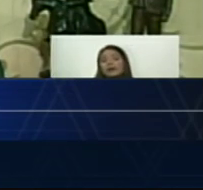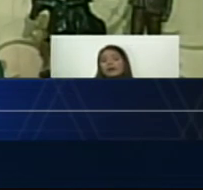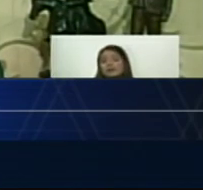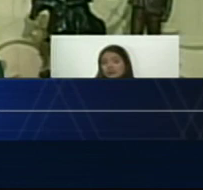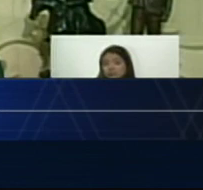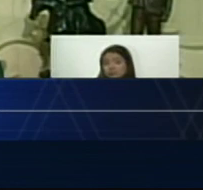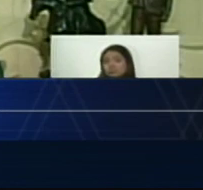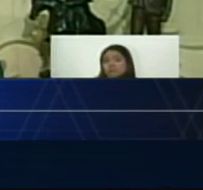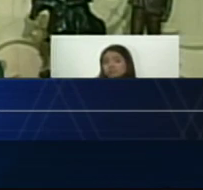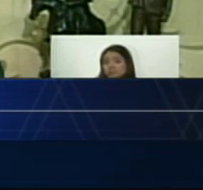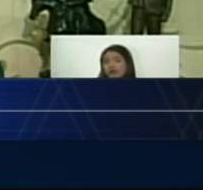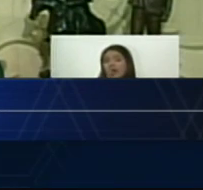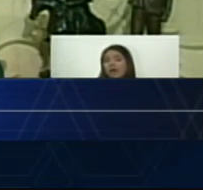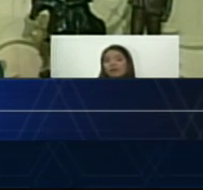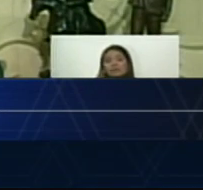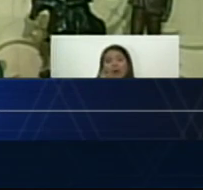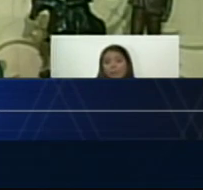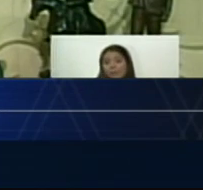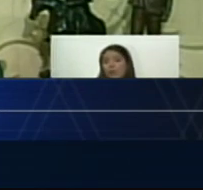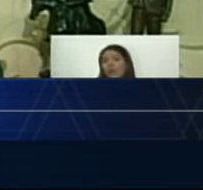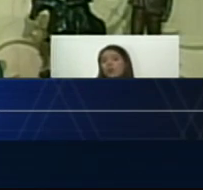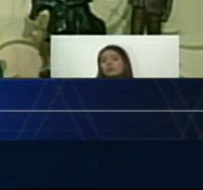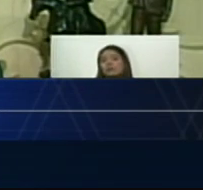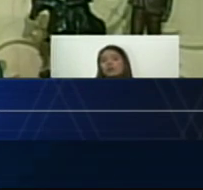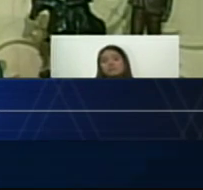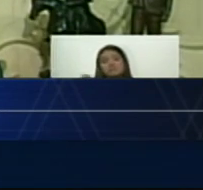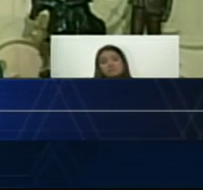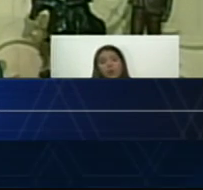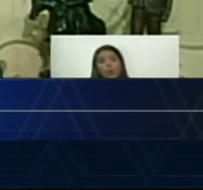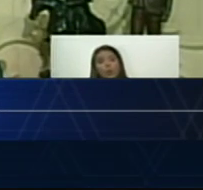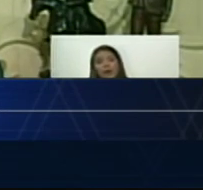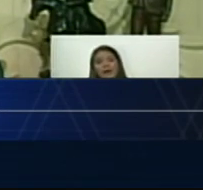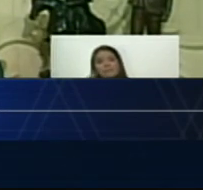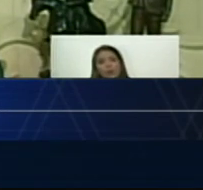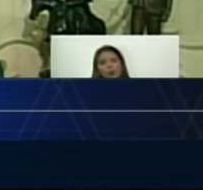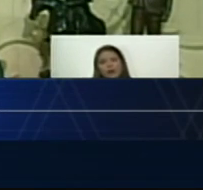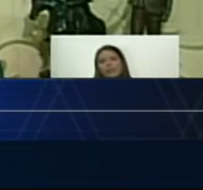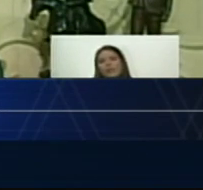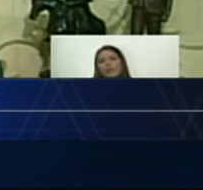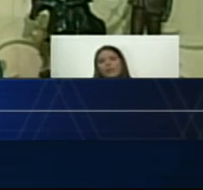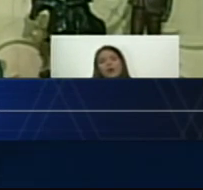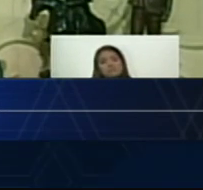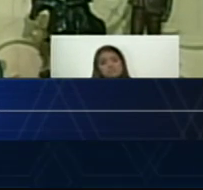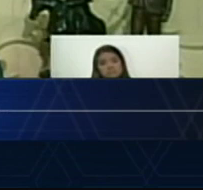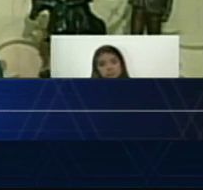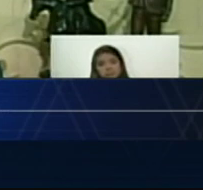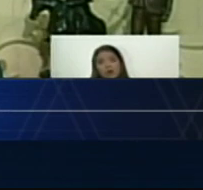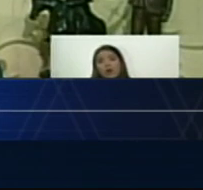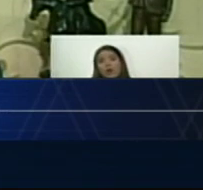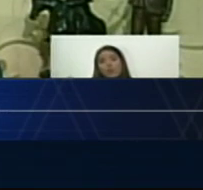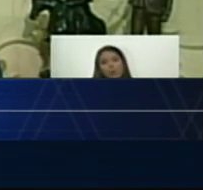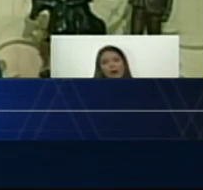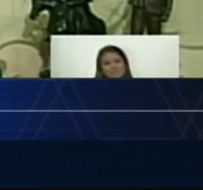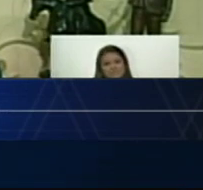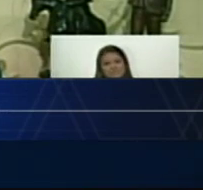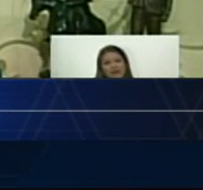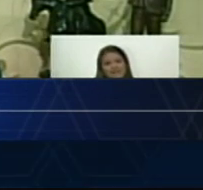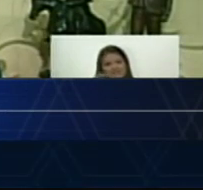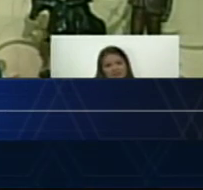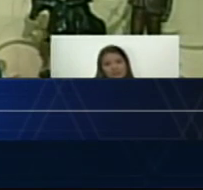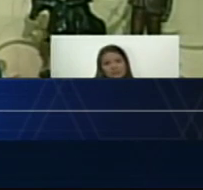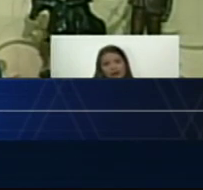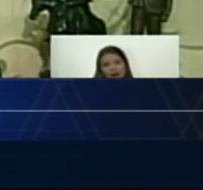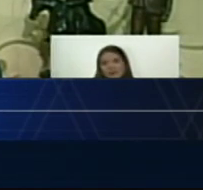poseedoras, los medios de transporte, canales de distribución, centros de acopio, beneficiadoras, mataderos y demás establecimientos, bienes muebles